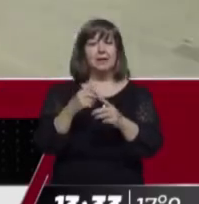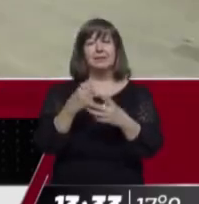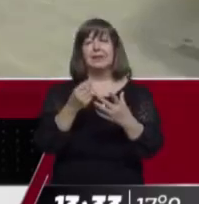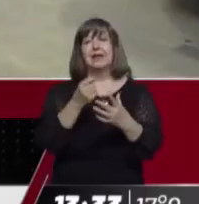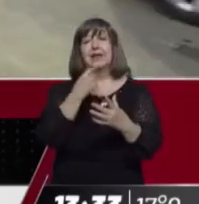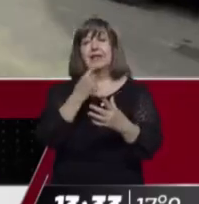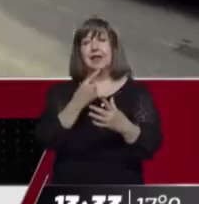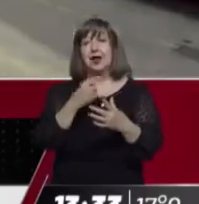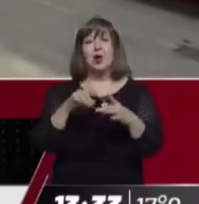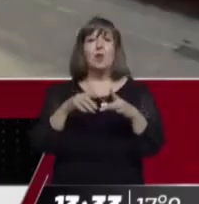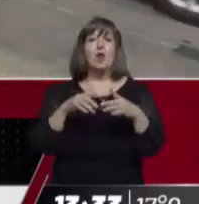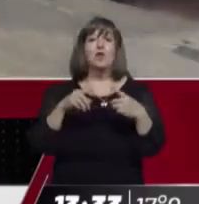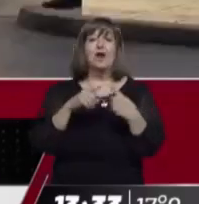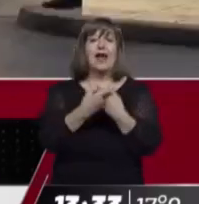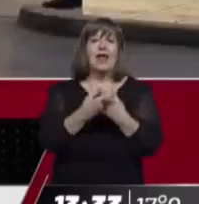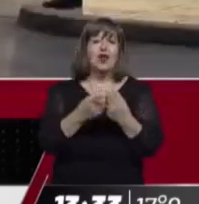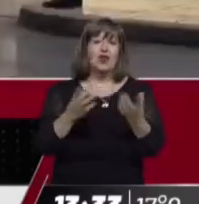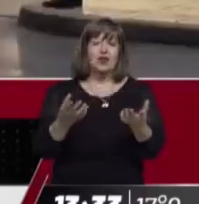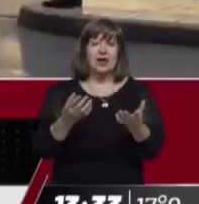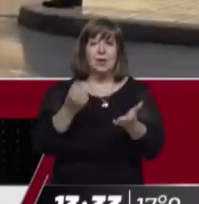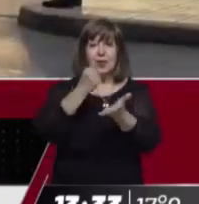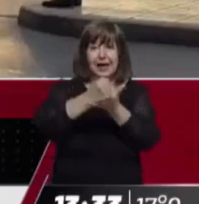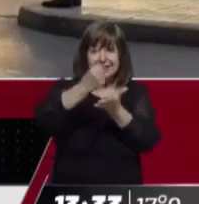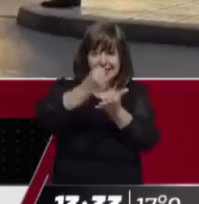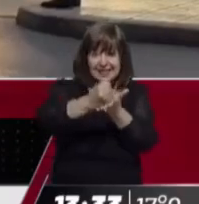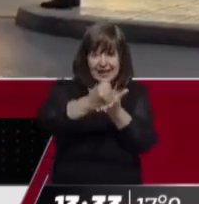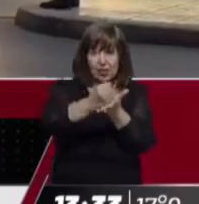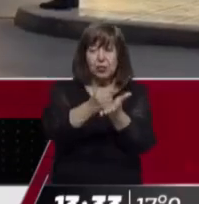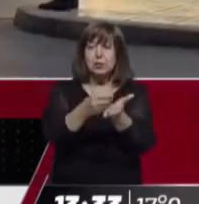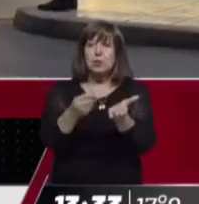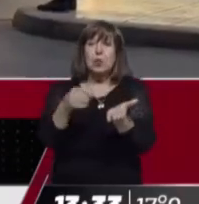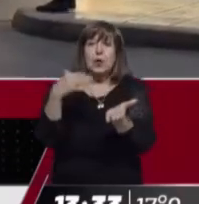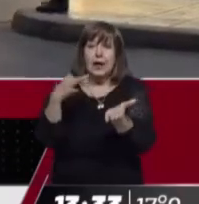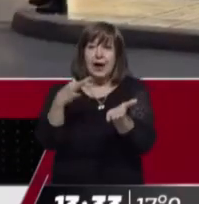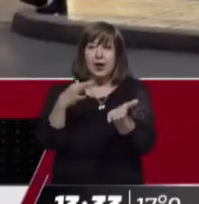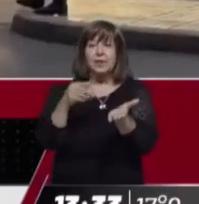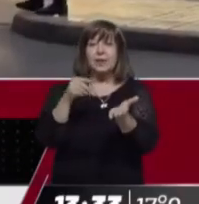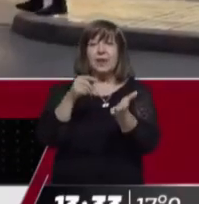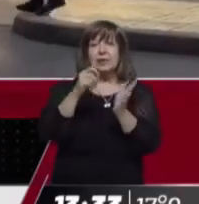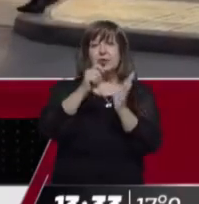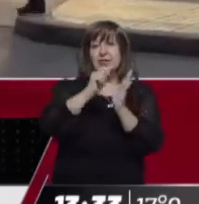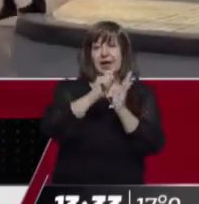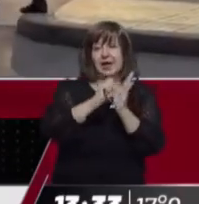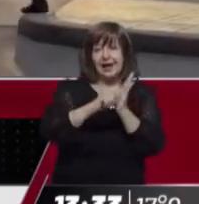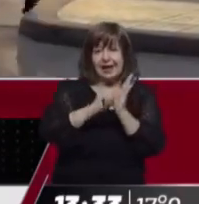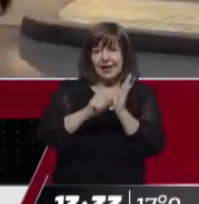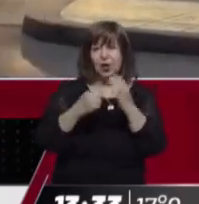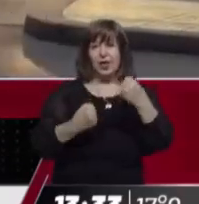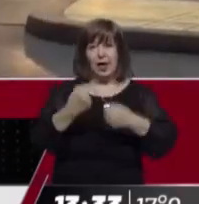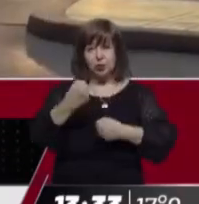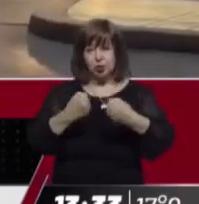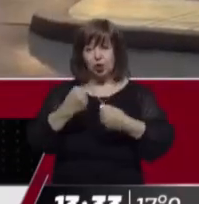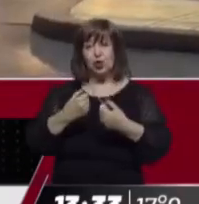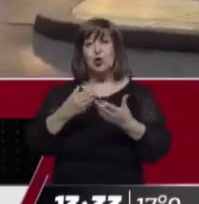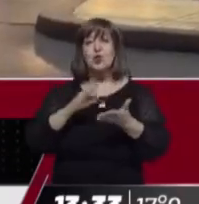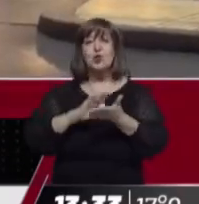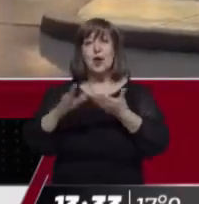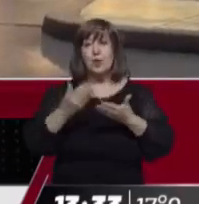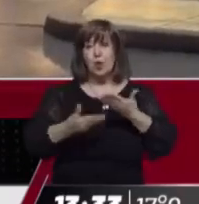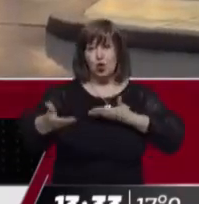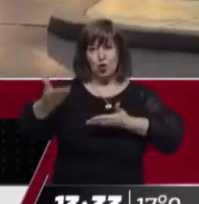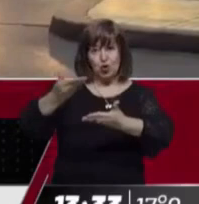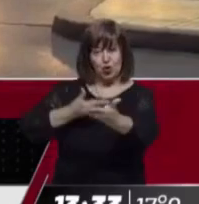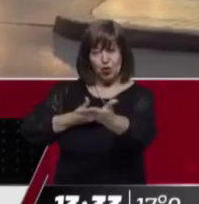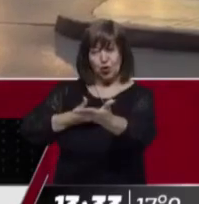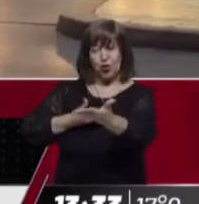por ejemplo, hay sellados que son muy elevados y el registro en algunos casos los puede cobrar y en otros casos no los ha